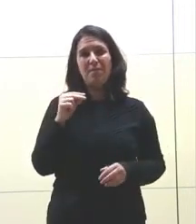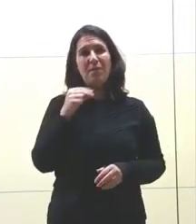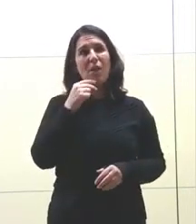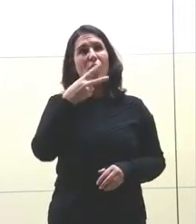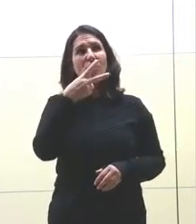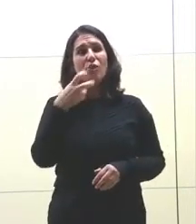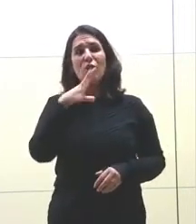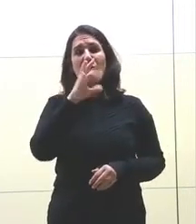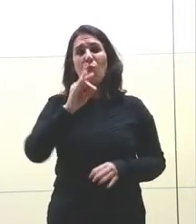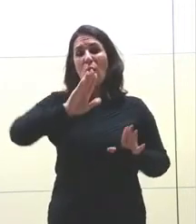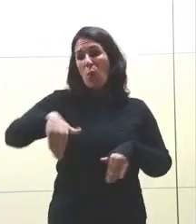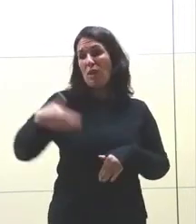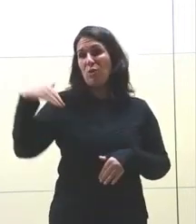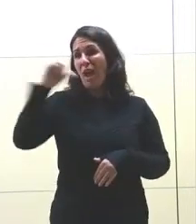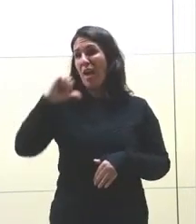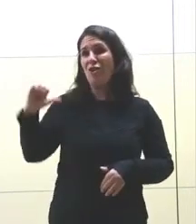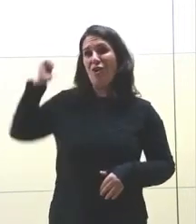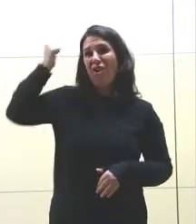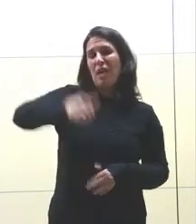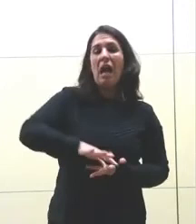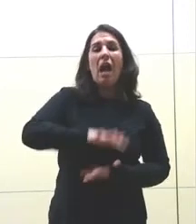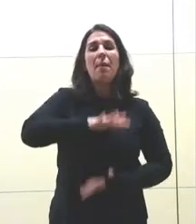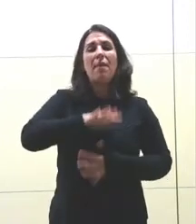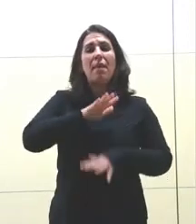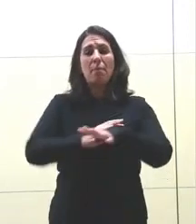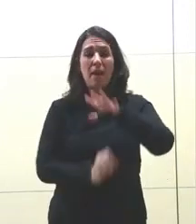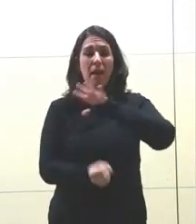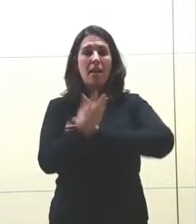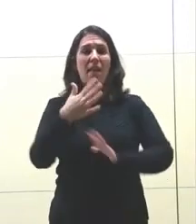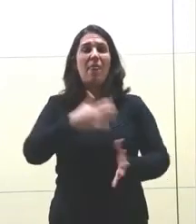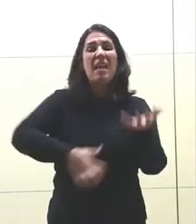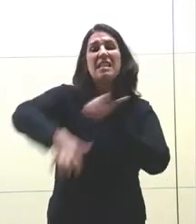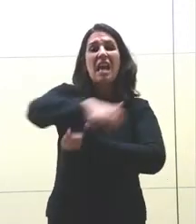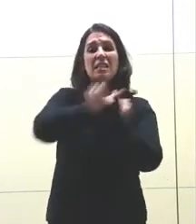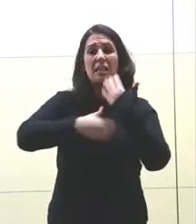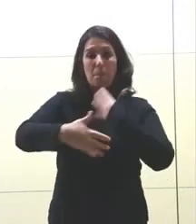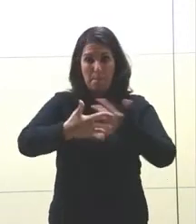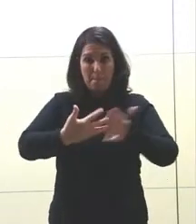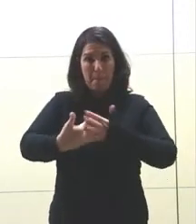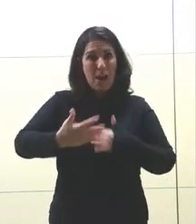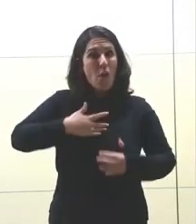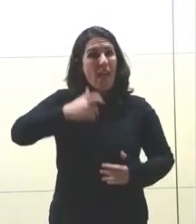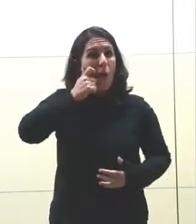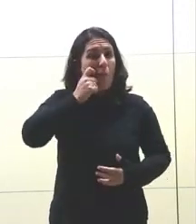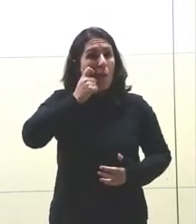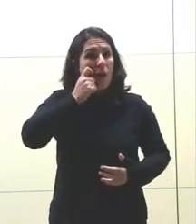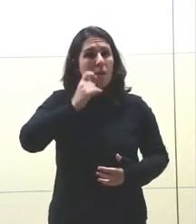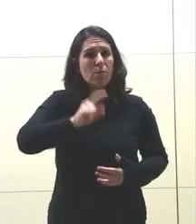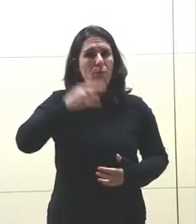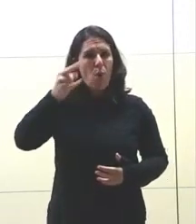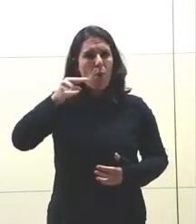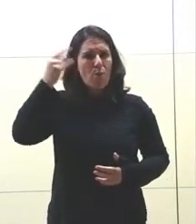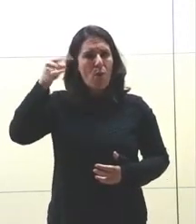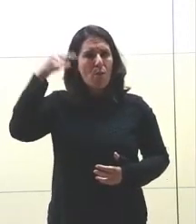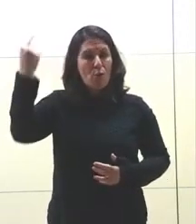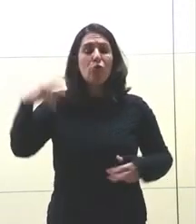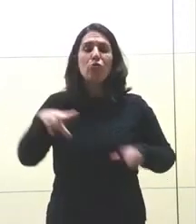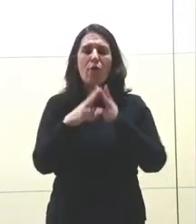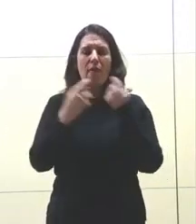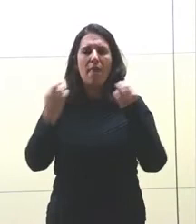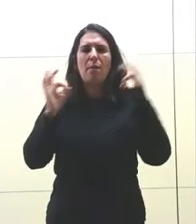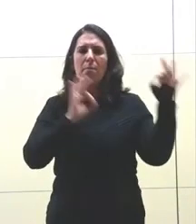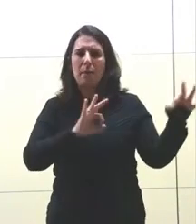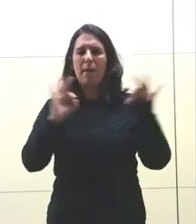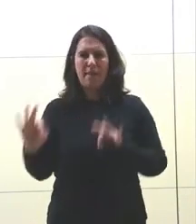250 últimos años, nuestra capacidad de poder ocasionar desastres provocados por el hombre se ha incrementado inmensamente. Entonces, la sociedad tiene que estar